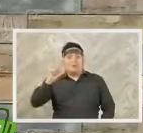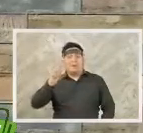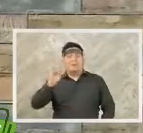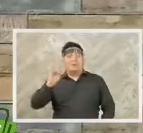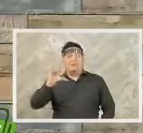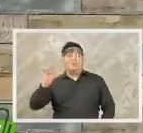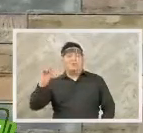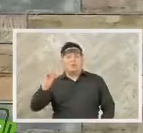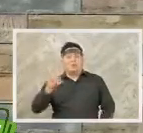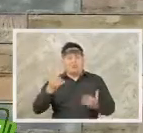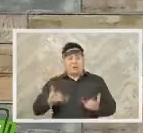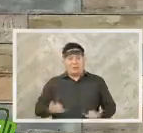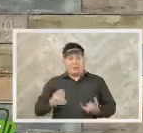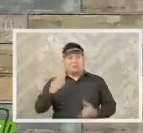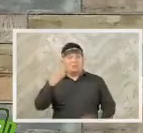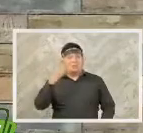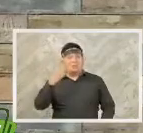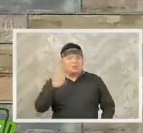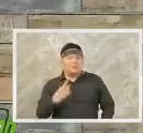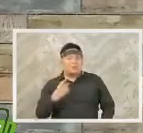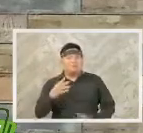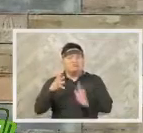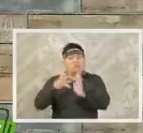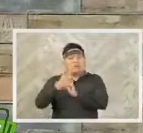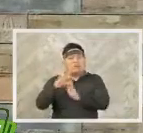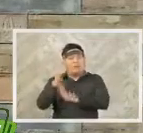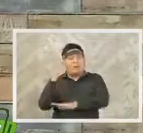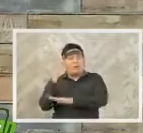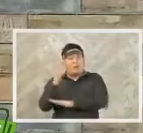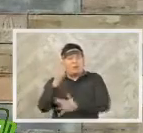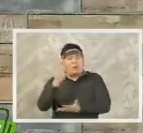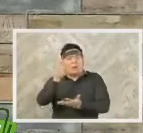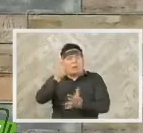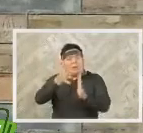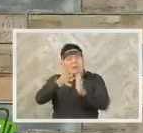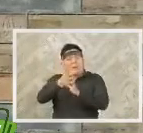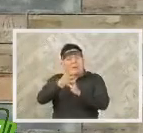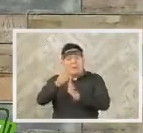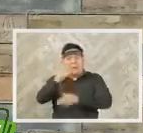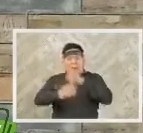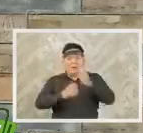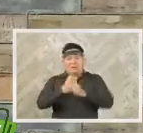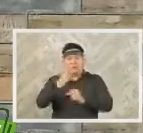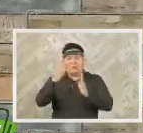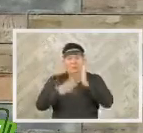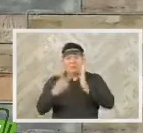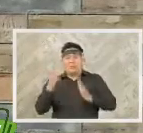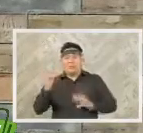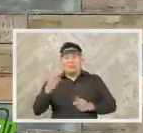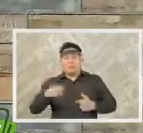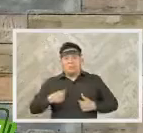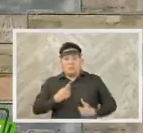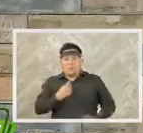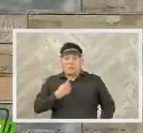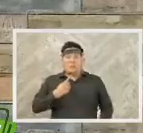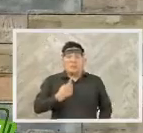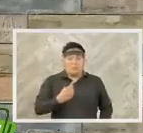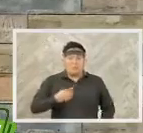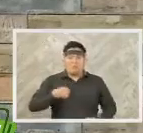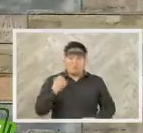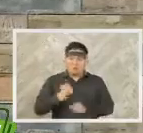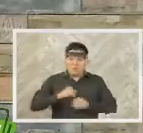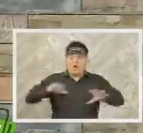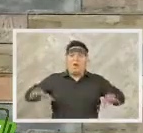emisión, la rendición de cuentas 2020, diciendo y haciendo. Un espacio, un proceso donde la